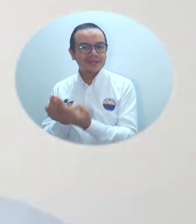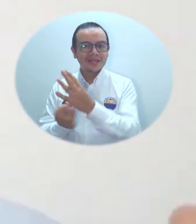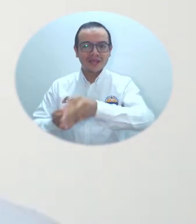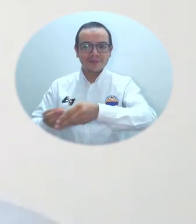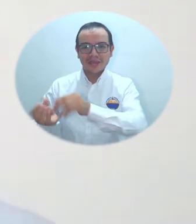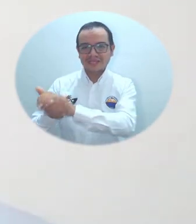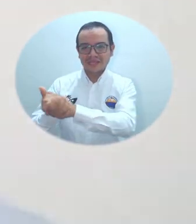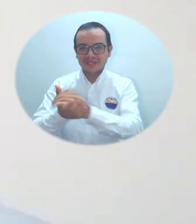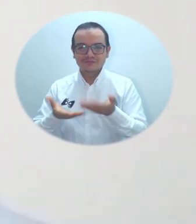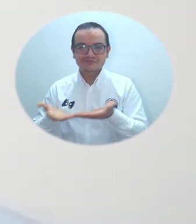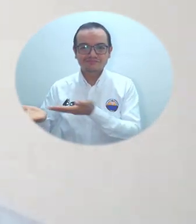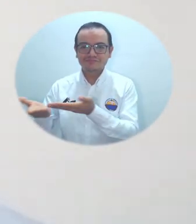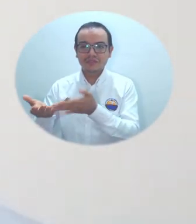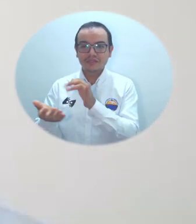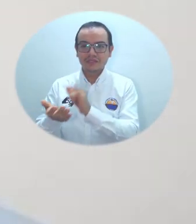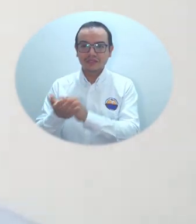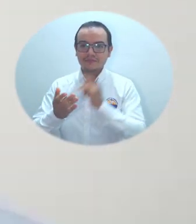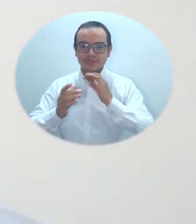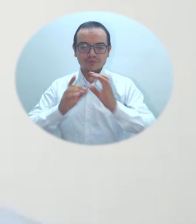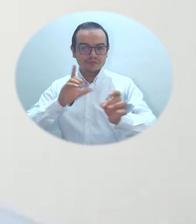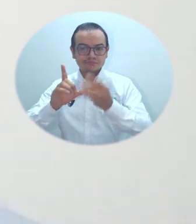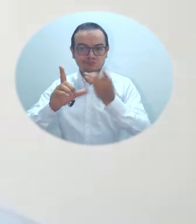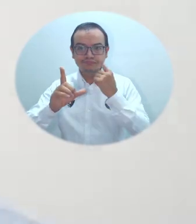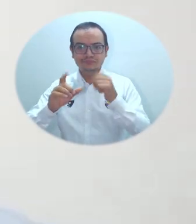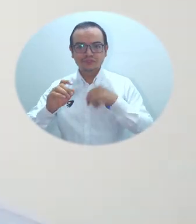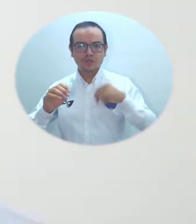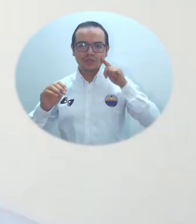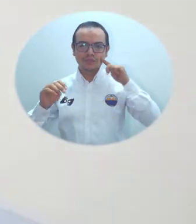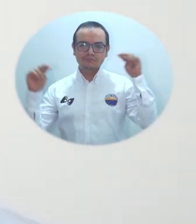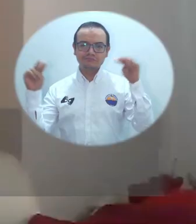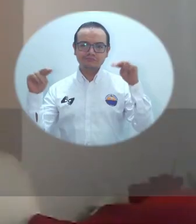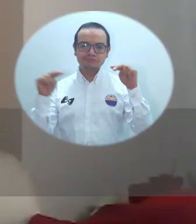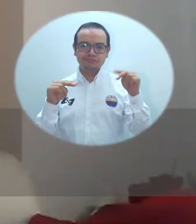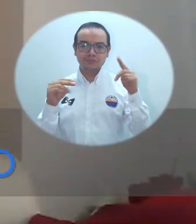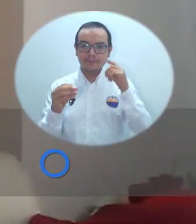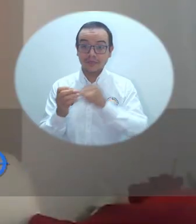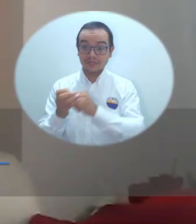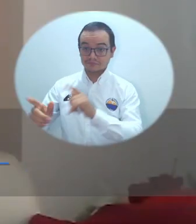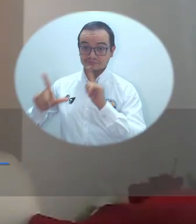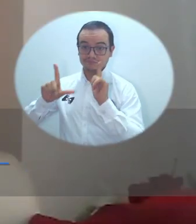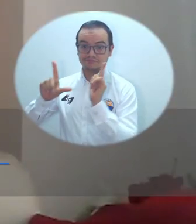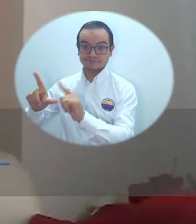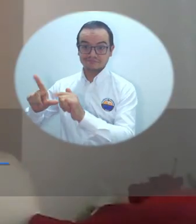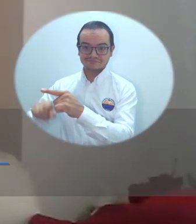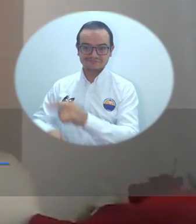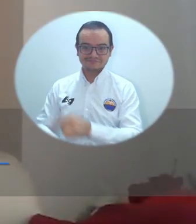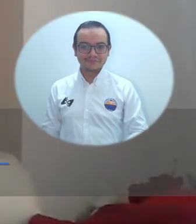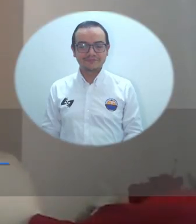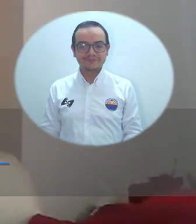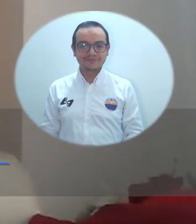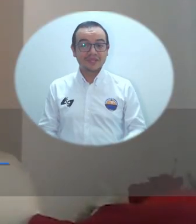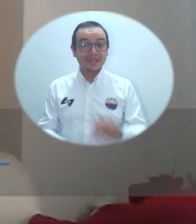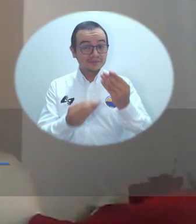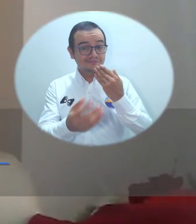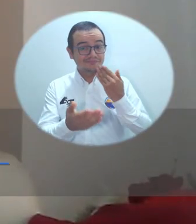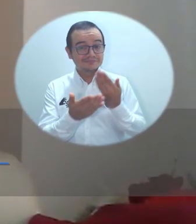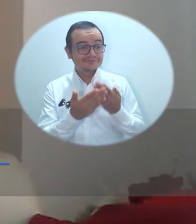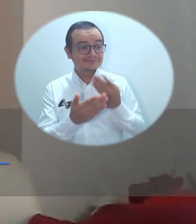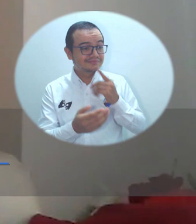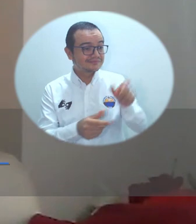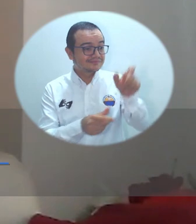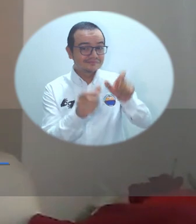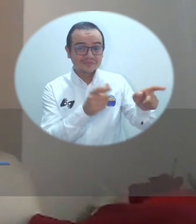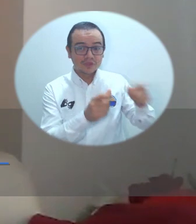que lograron compartir este gran logro profesional y académico para ellos. Gracias a todos esos docentes que nos acompañaron durante